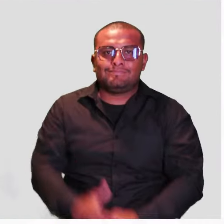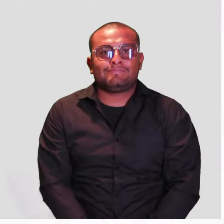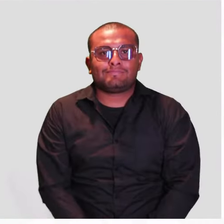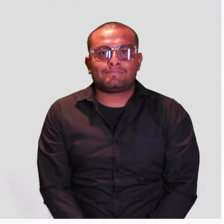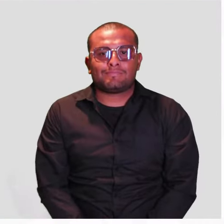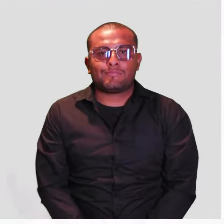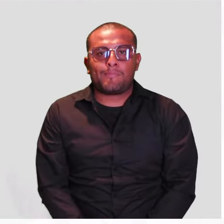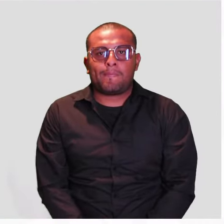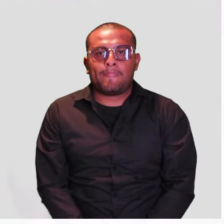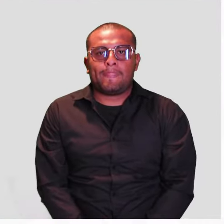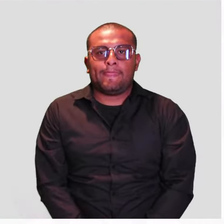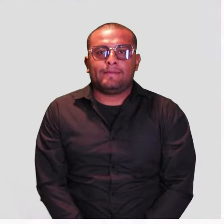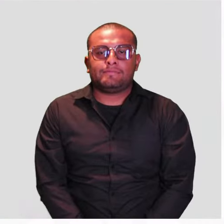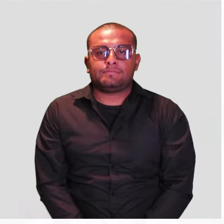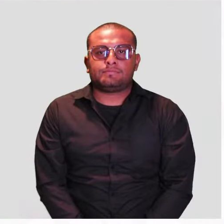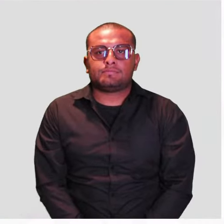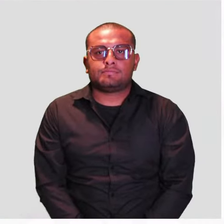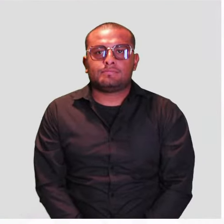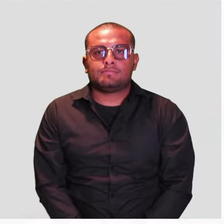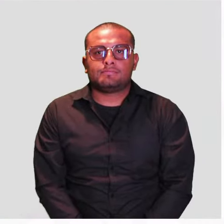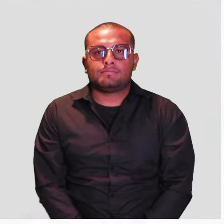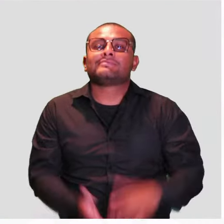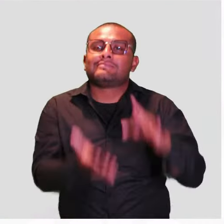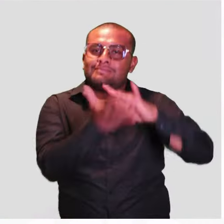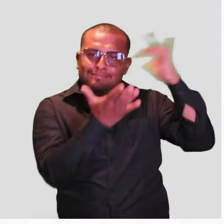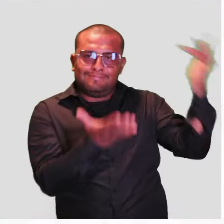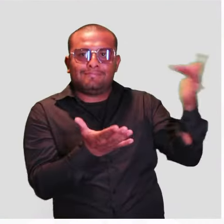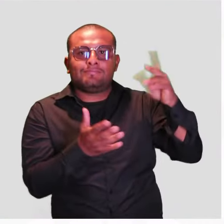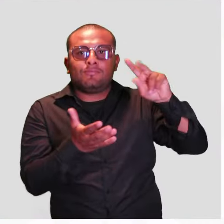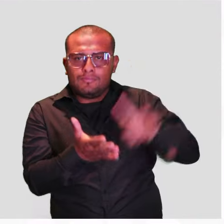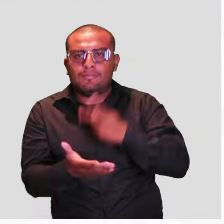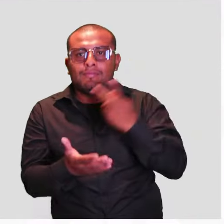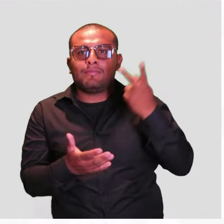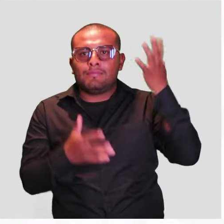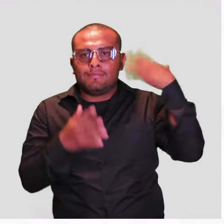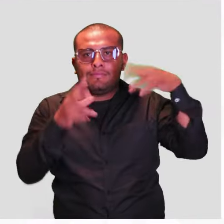Gracias. Quisiera retomar el tema del que estaba hablando hace un momento.